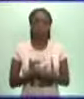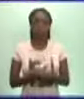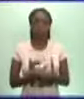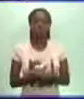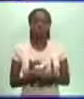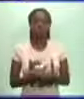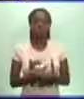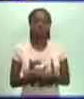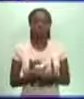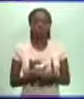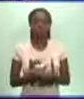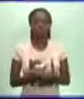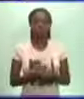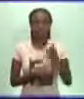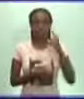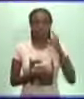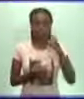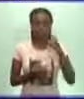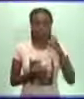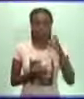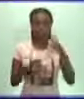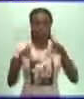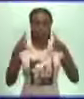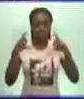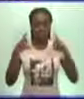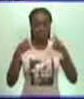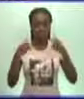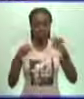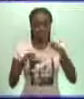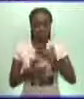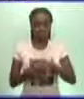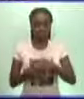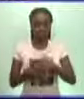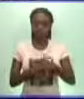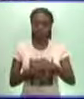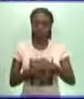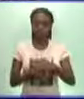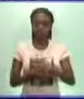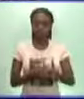Como pueden estar apreciando, la literatura significa, bueno,